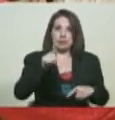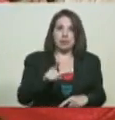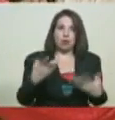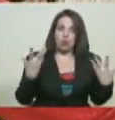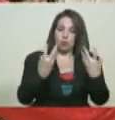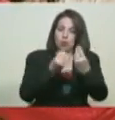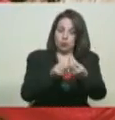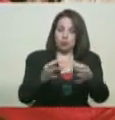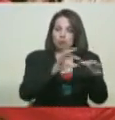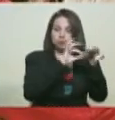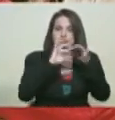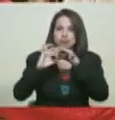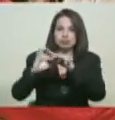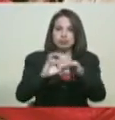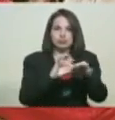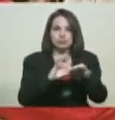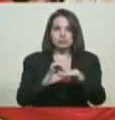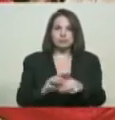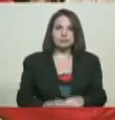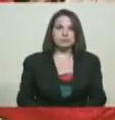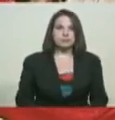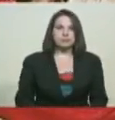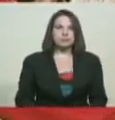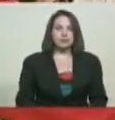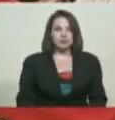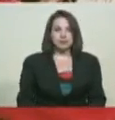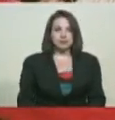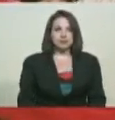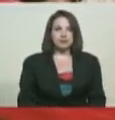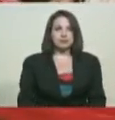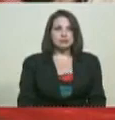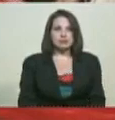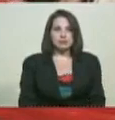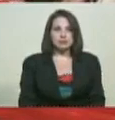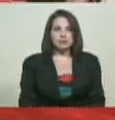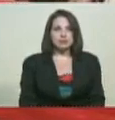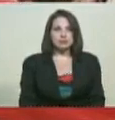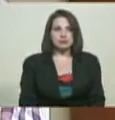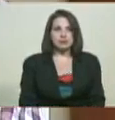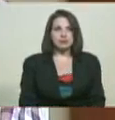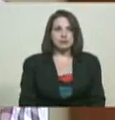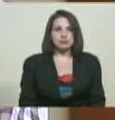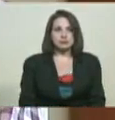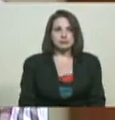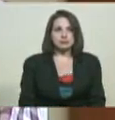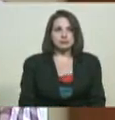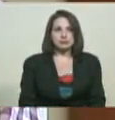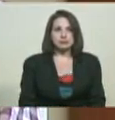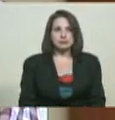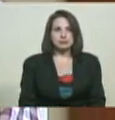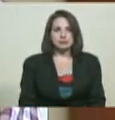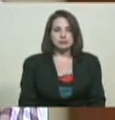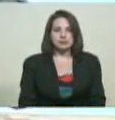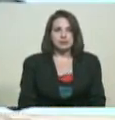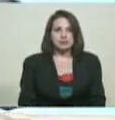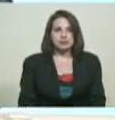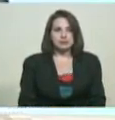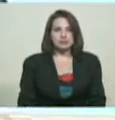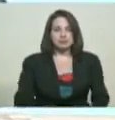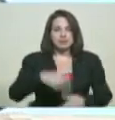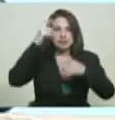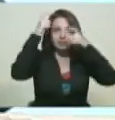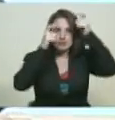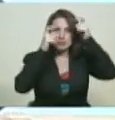de un ser día eléctrico el hecho social de la teoría y la acción de la acción y la teoría y chávez